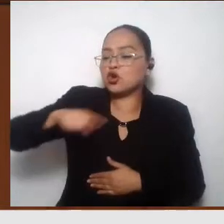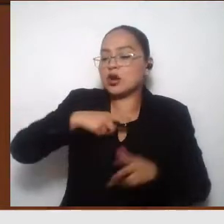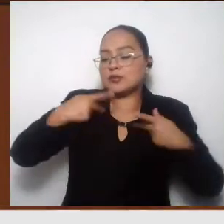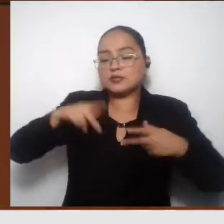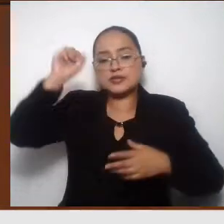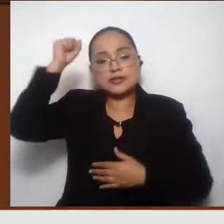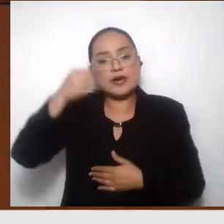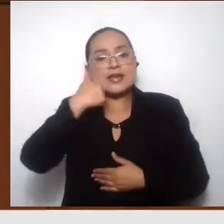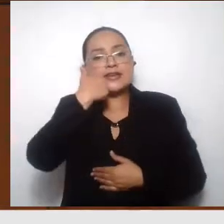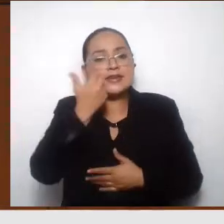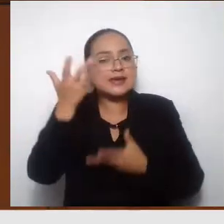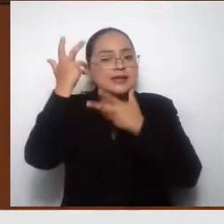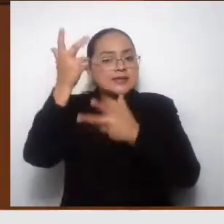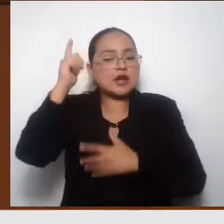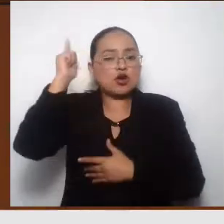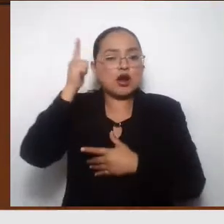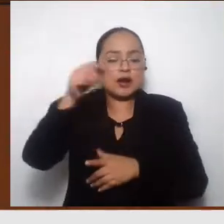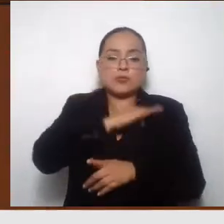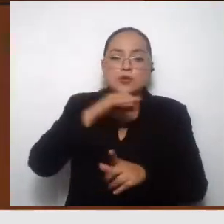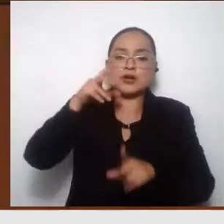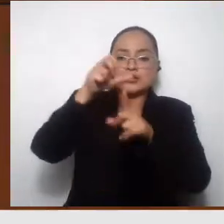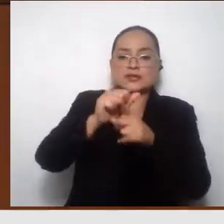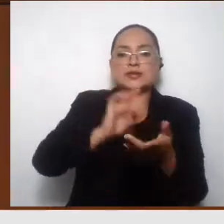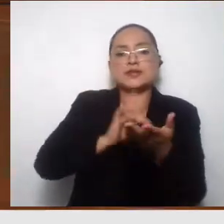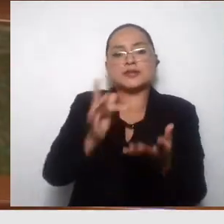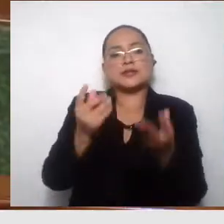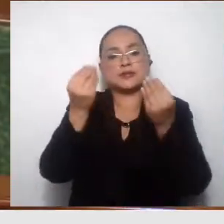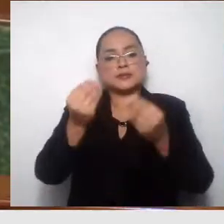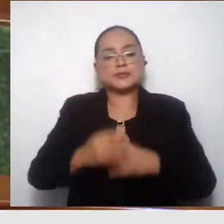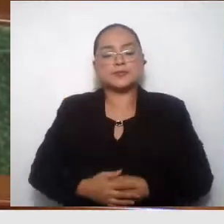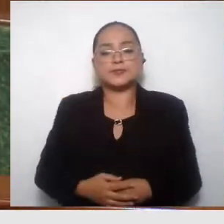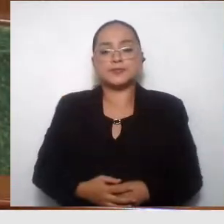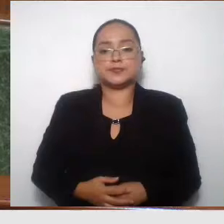Sinaloa. Muchísimas gracias.